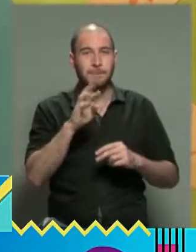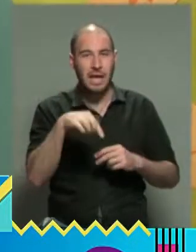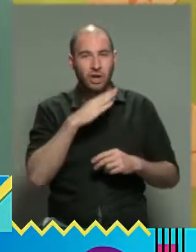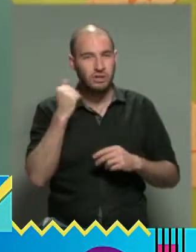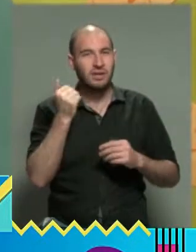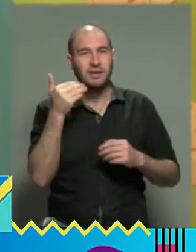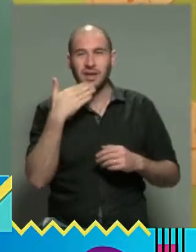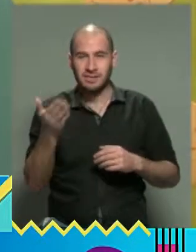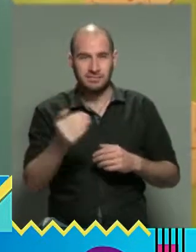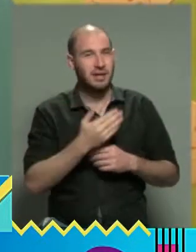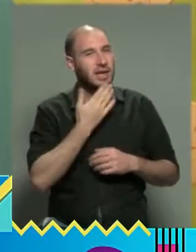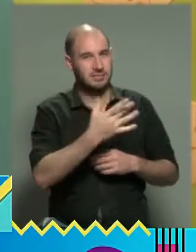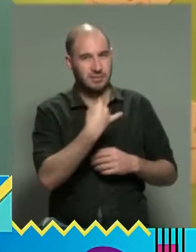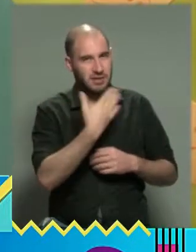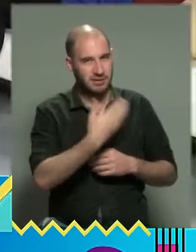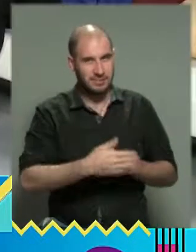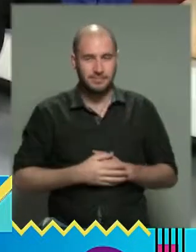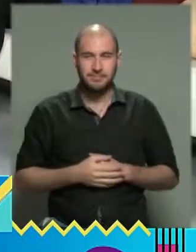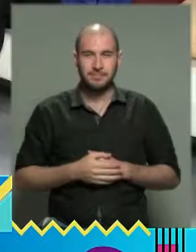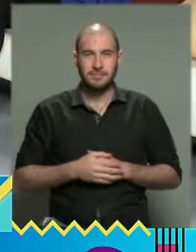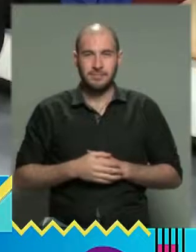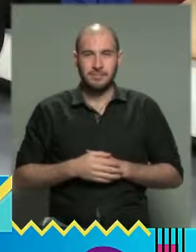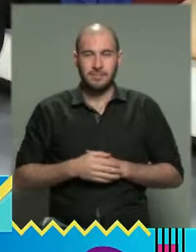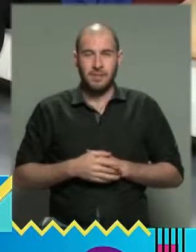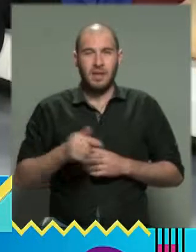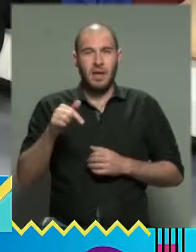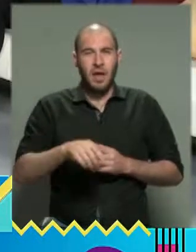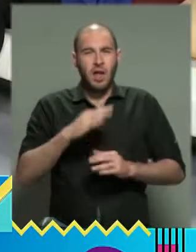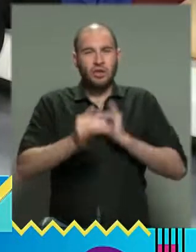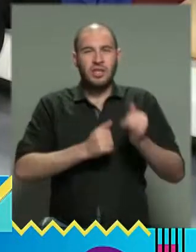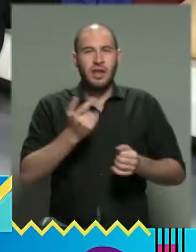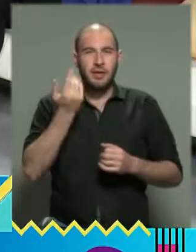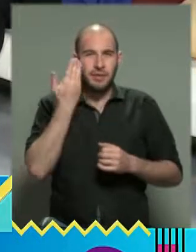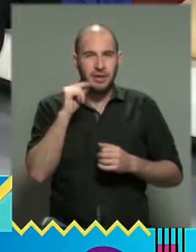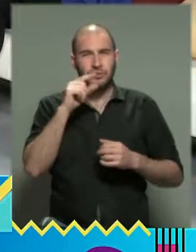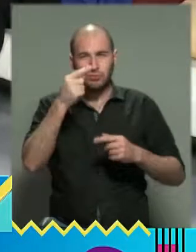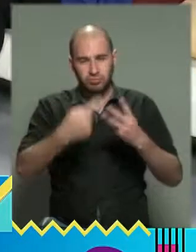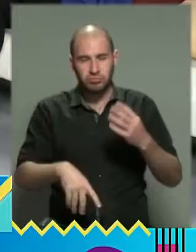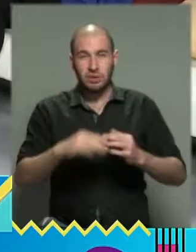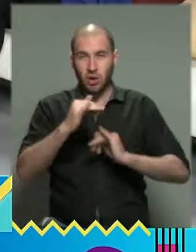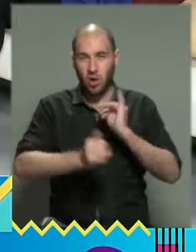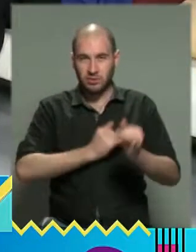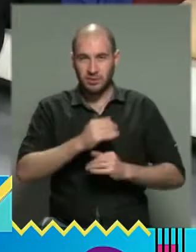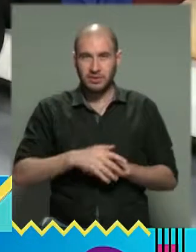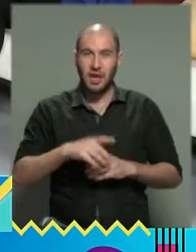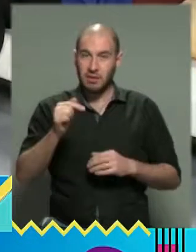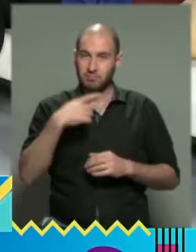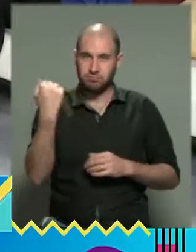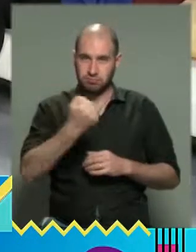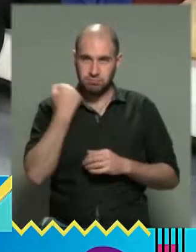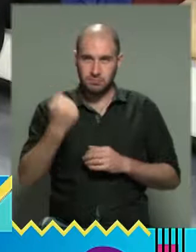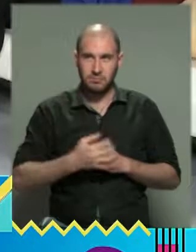Muchísimas gracias, Gustavo. Bueno, gracias por la invitación. Bueno, un poco decíamos, ¿no?, de las redes sociales, hablábamos al principio, va a ser bastante